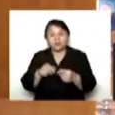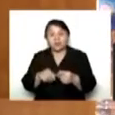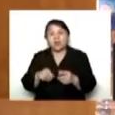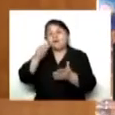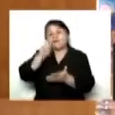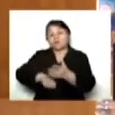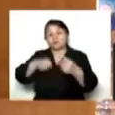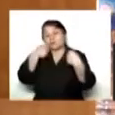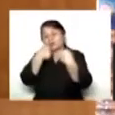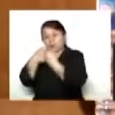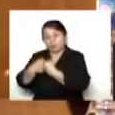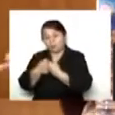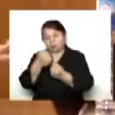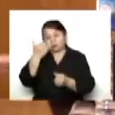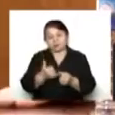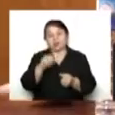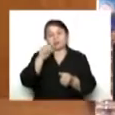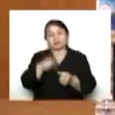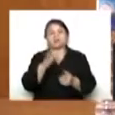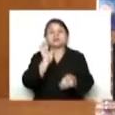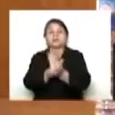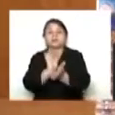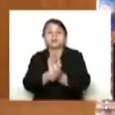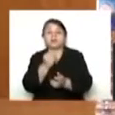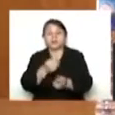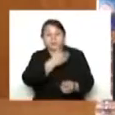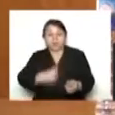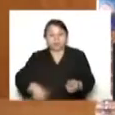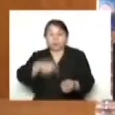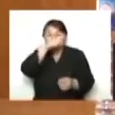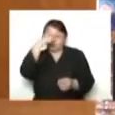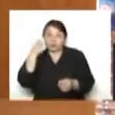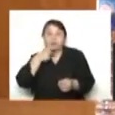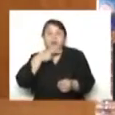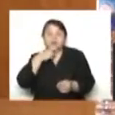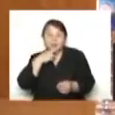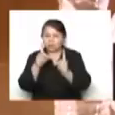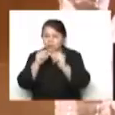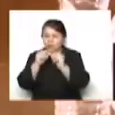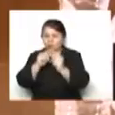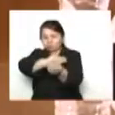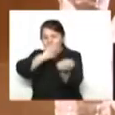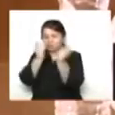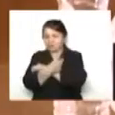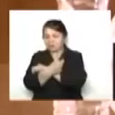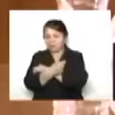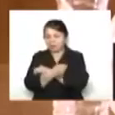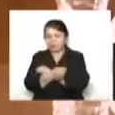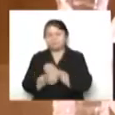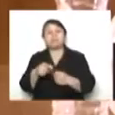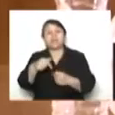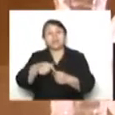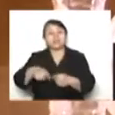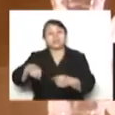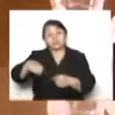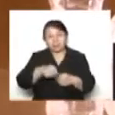ejecución son parte de la inversión que el gobierno nacional ha destinado a la provincia de san juan logra incrementar las